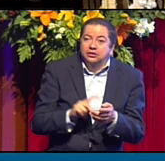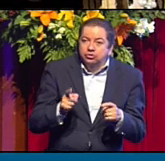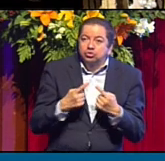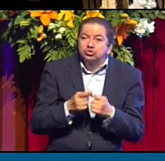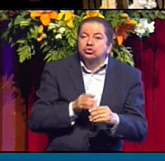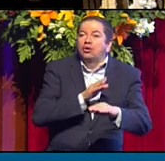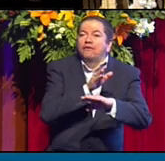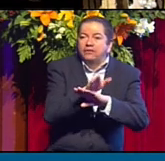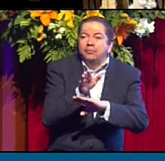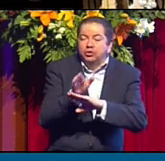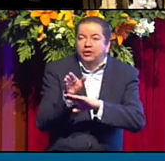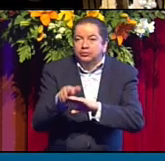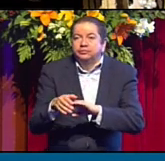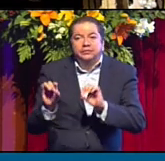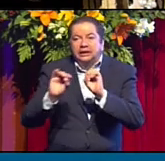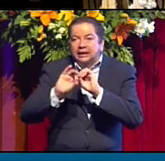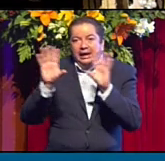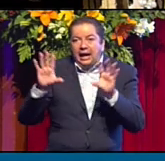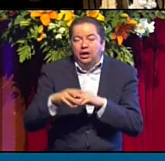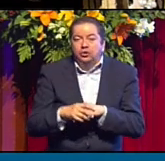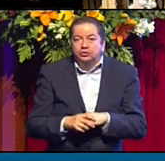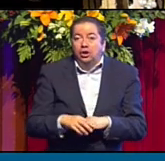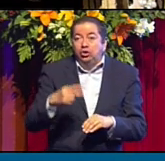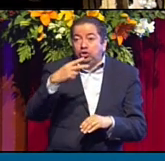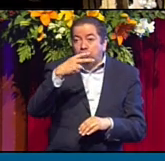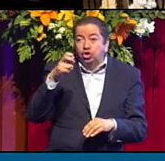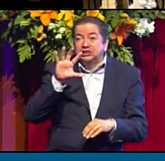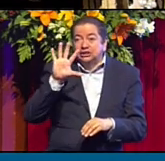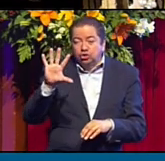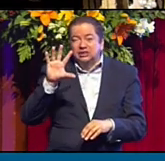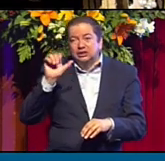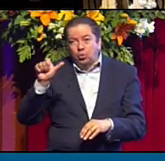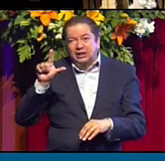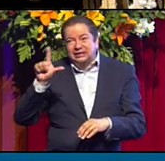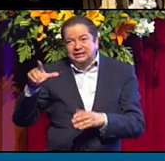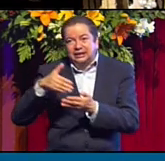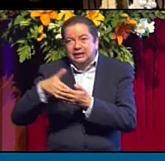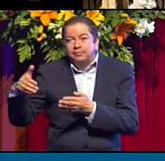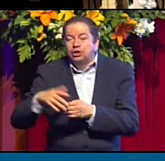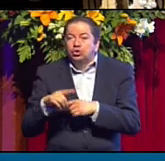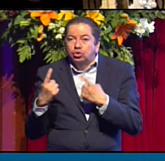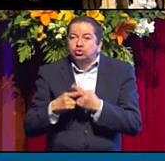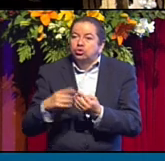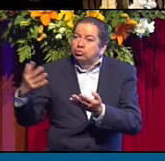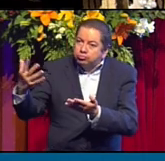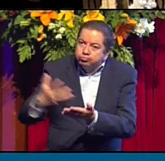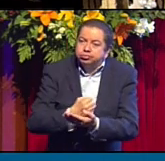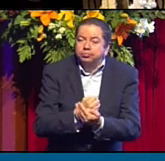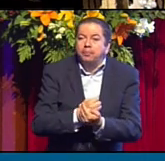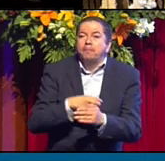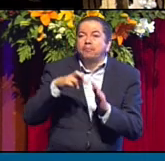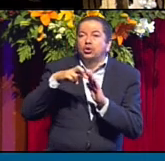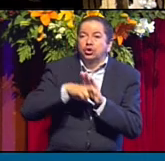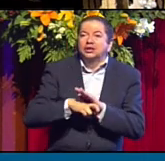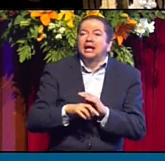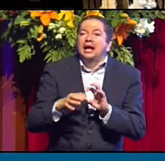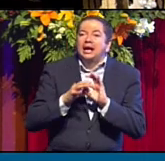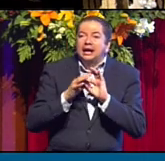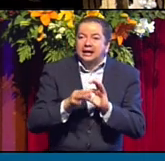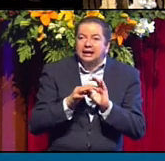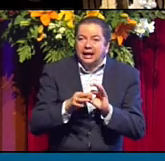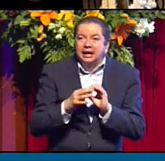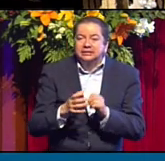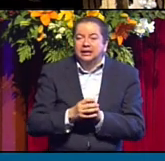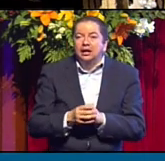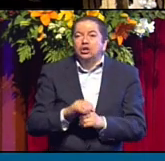claramente vamos a llegar. Y es por eso que con un monto de 257 millones nos adjudicamos este proyecto en el gobierno regional, y agradecemos a la gobernadora,